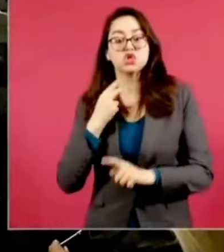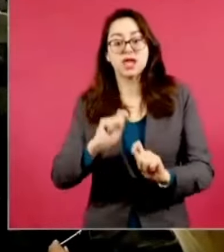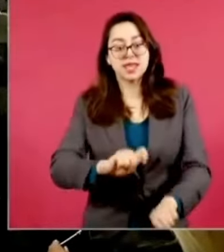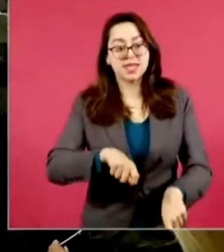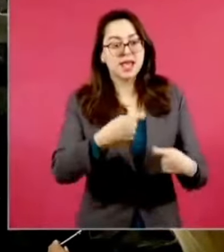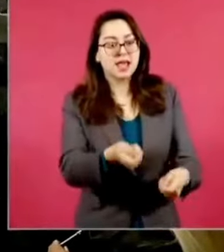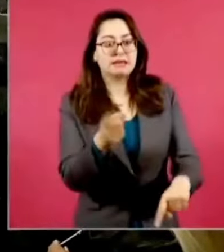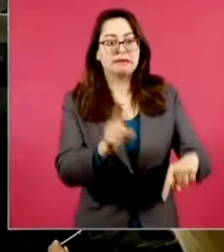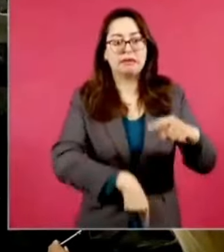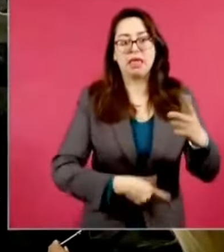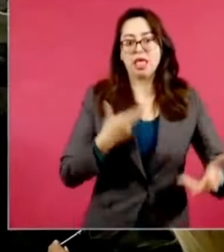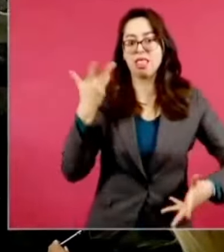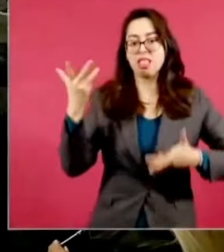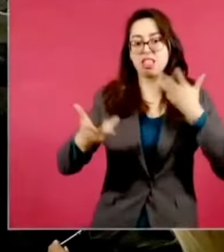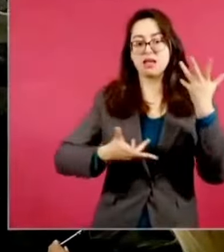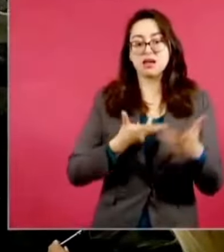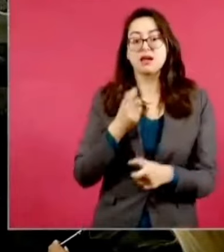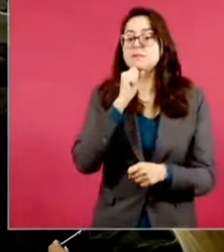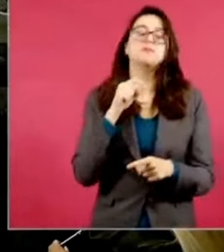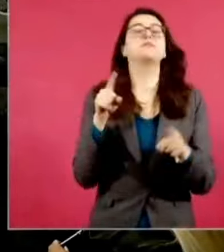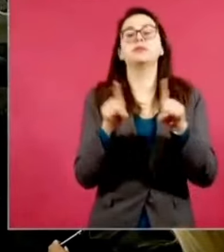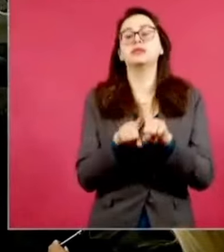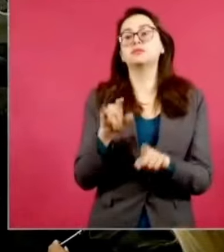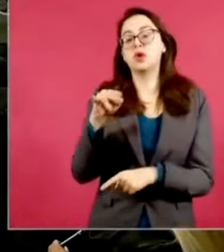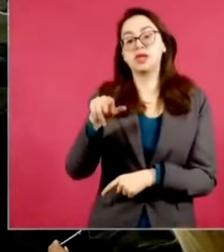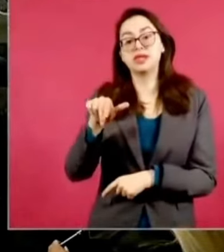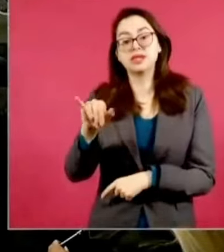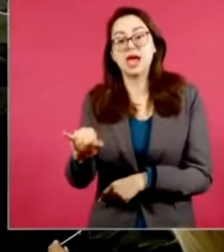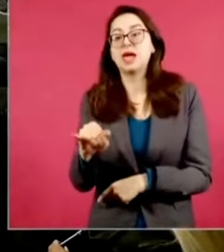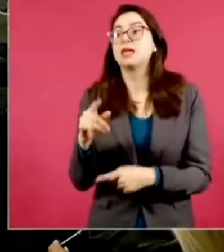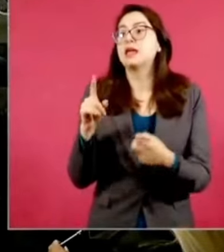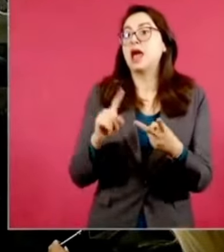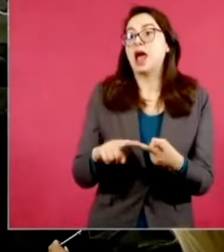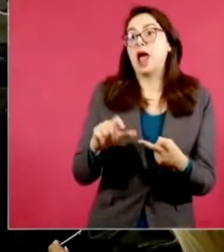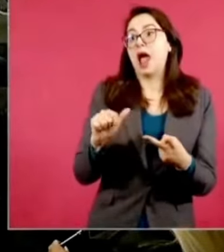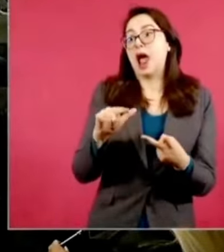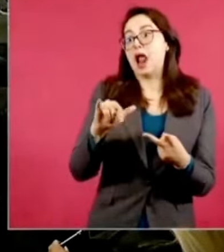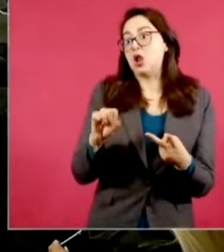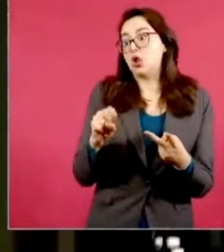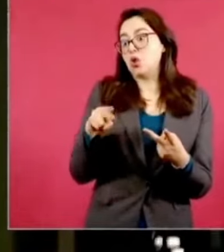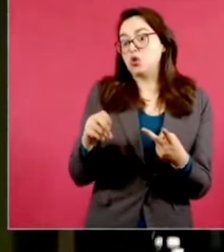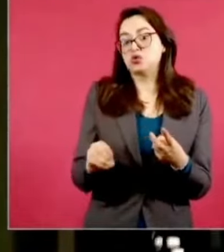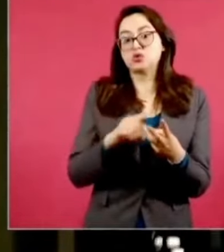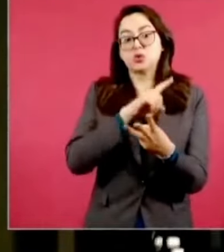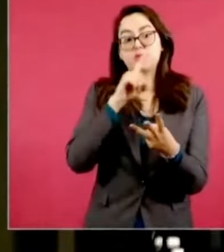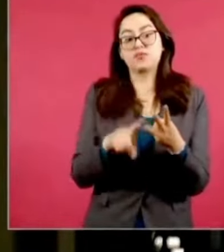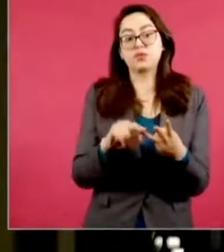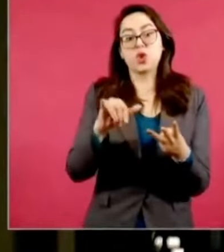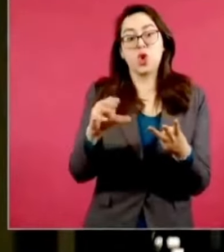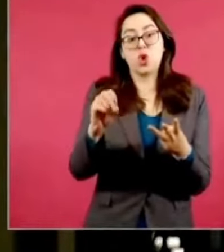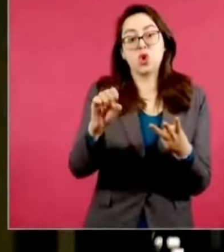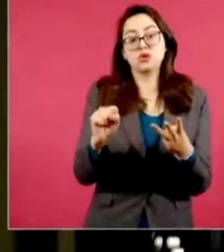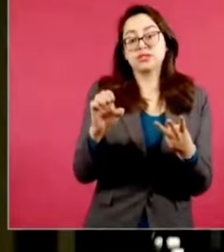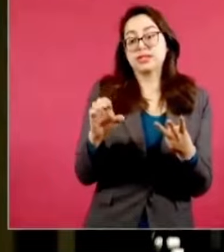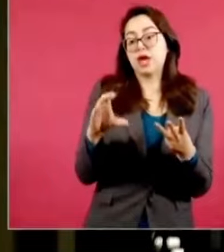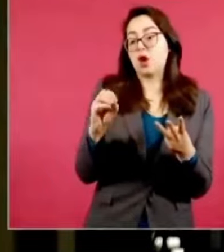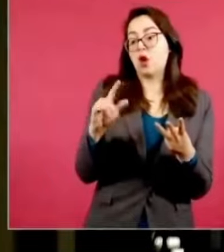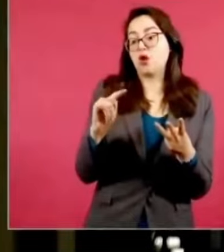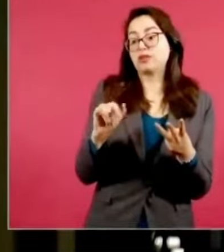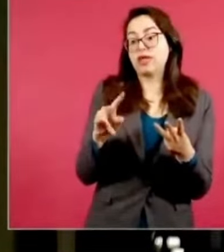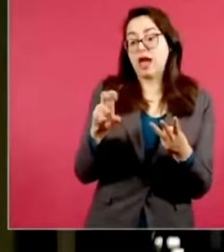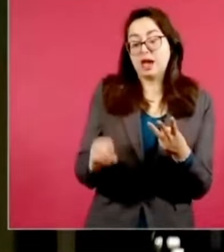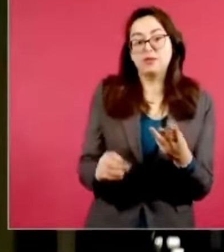Otros famosos comisionados del INAI fueron Alonso Lujambio o el caso de José Octavio López